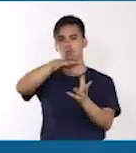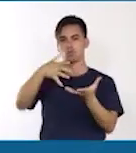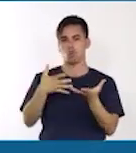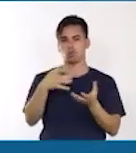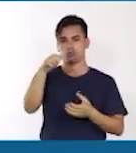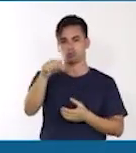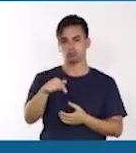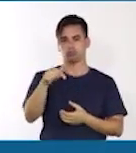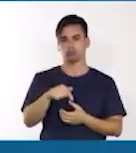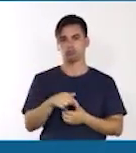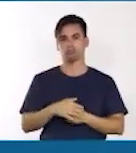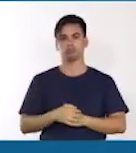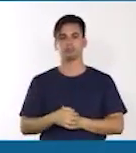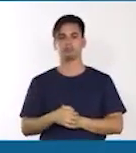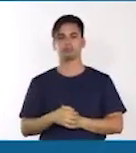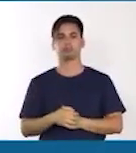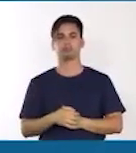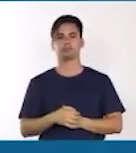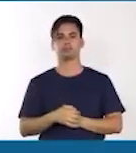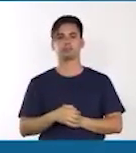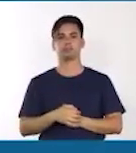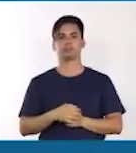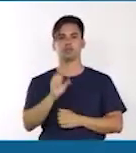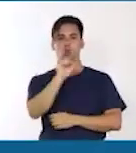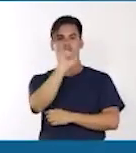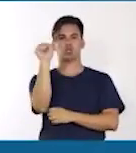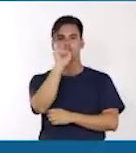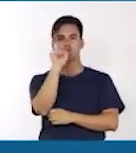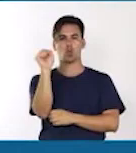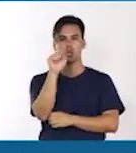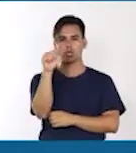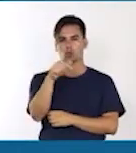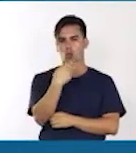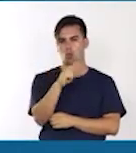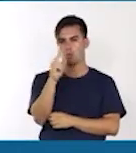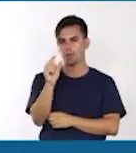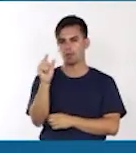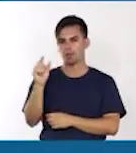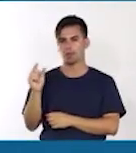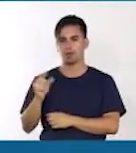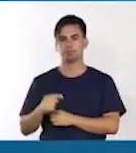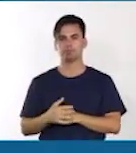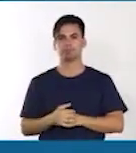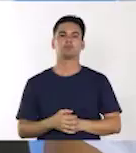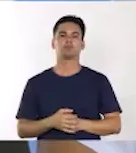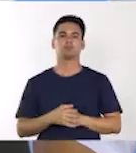características del mundo actual y en la unidad 5 los retos y desafíos de la humanidad.